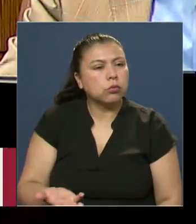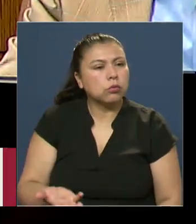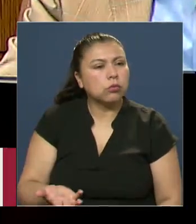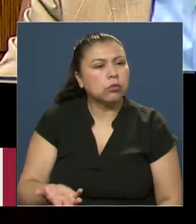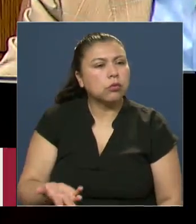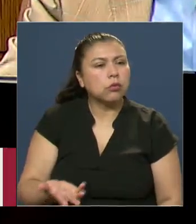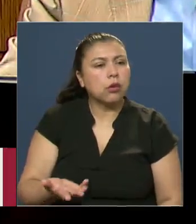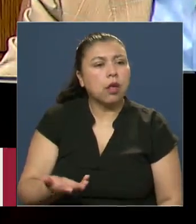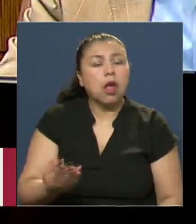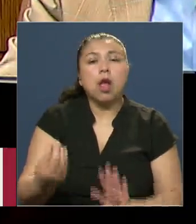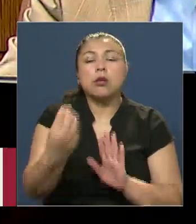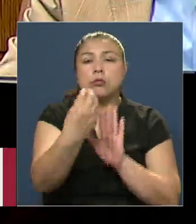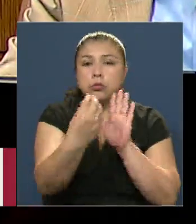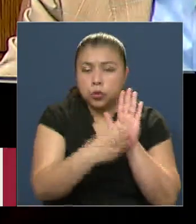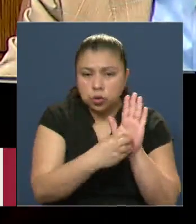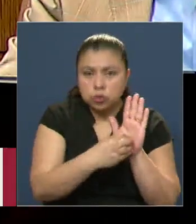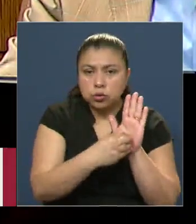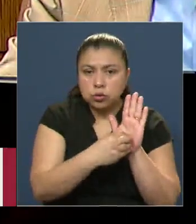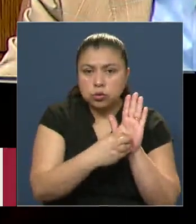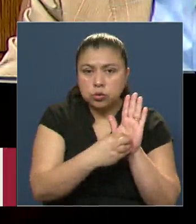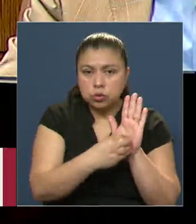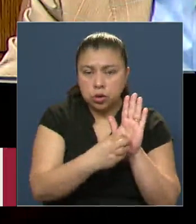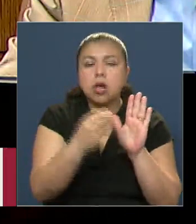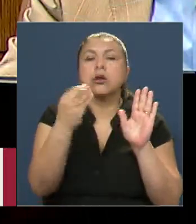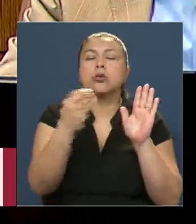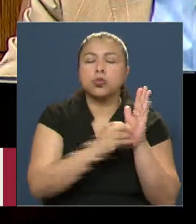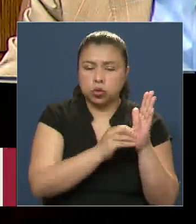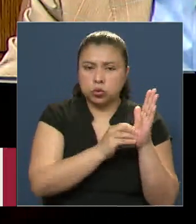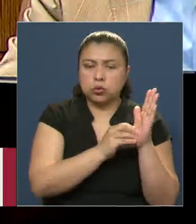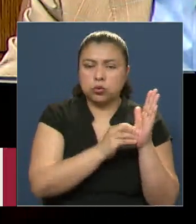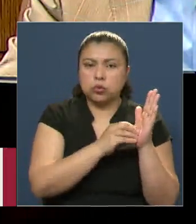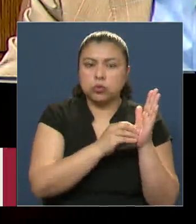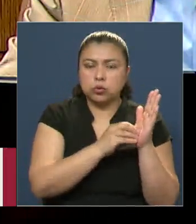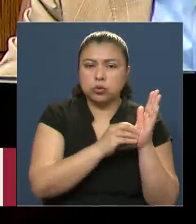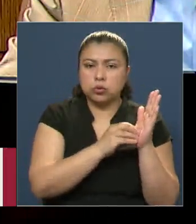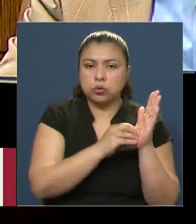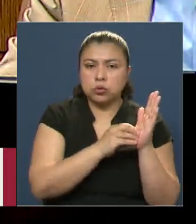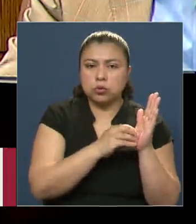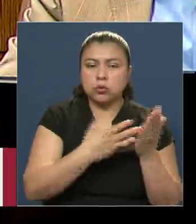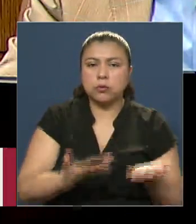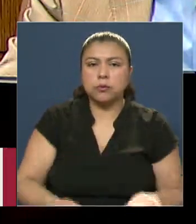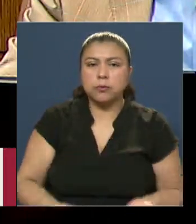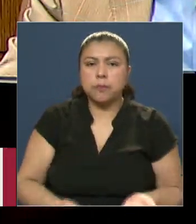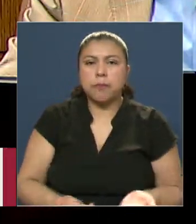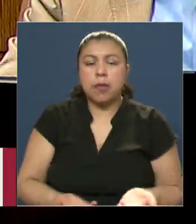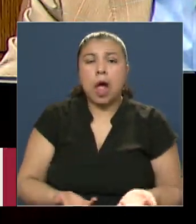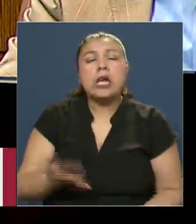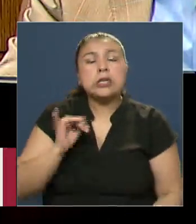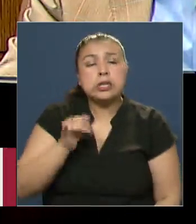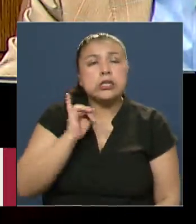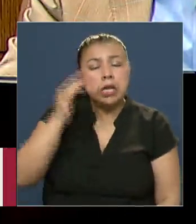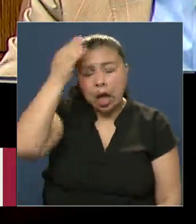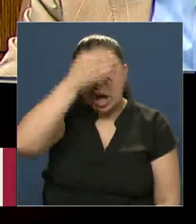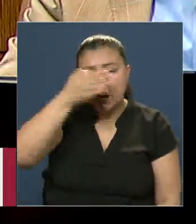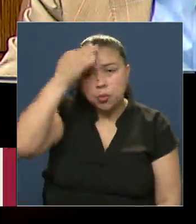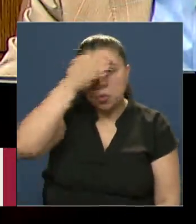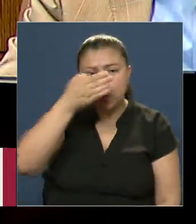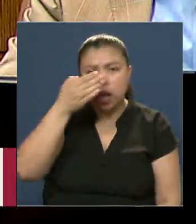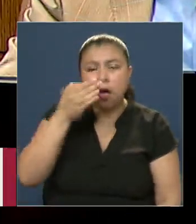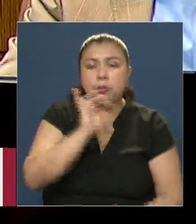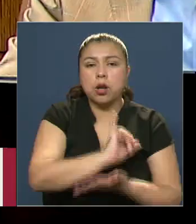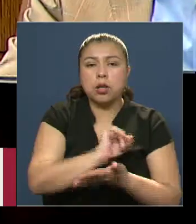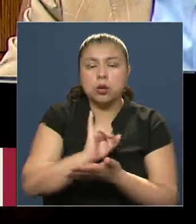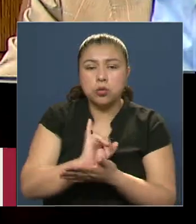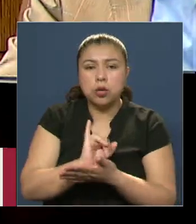debemos dejar plasmada la constancia en términos de que hay preocupación por las prácticas